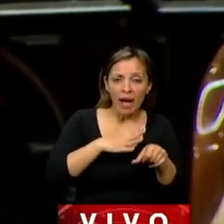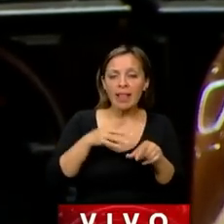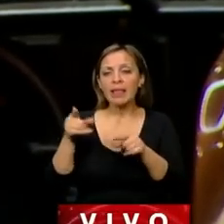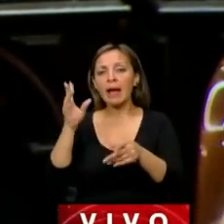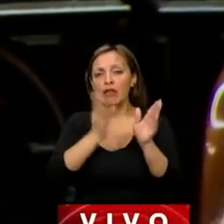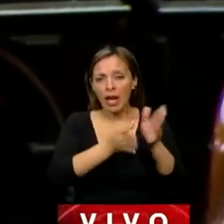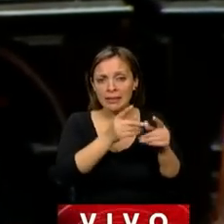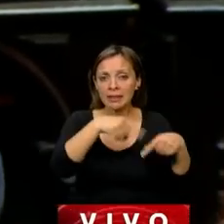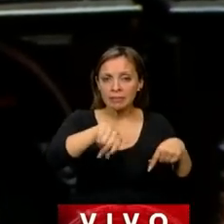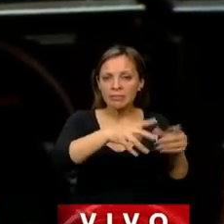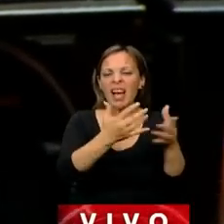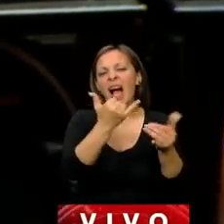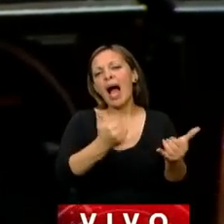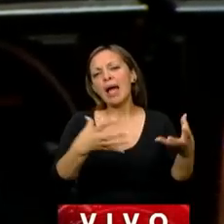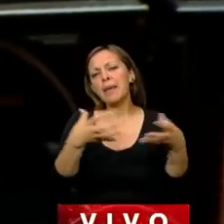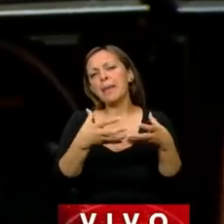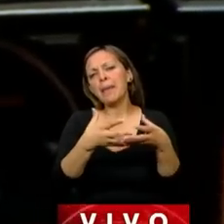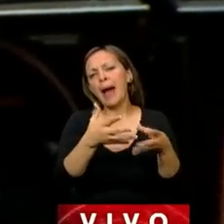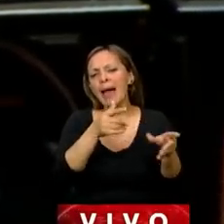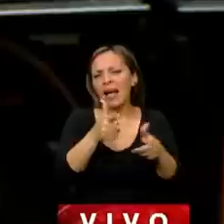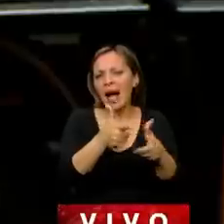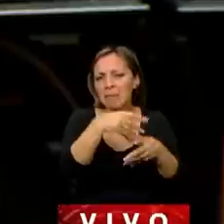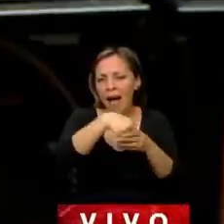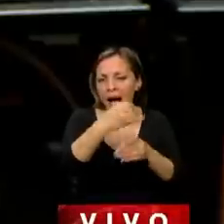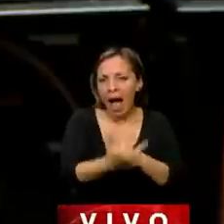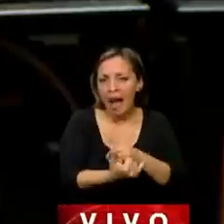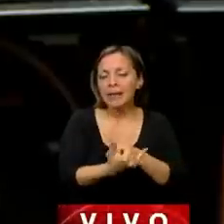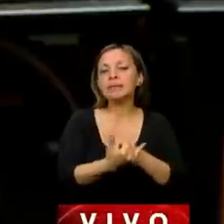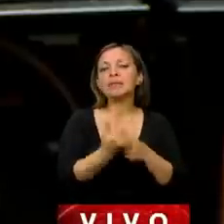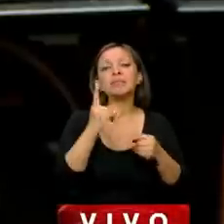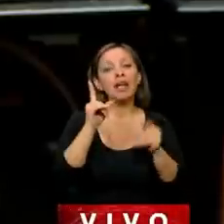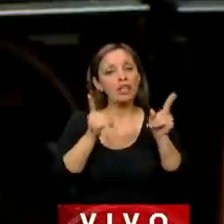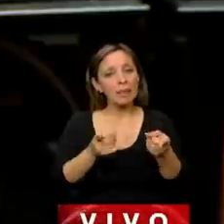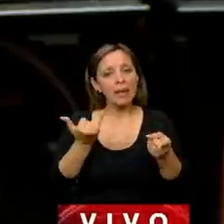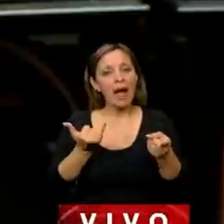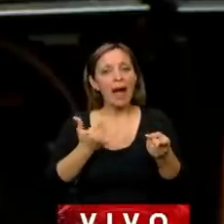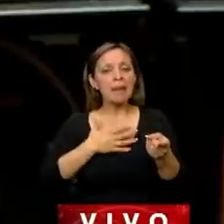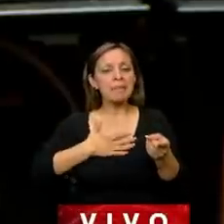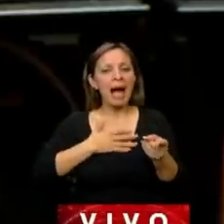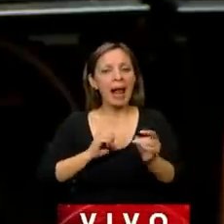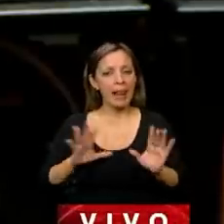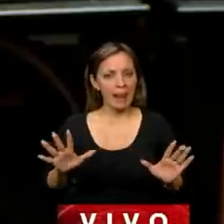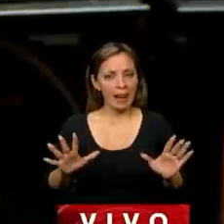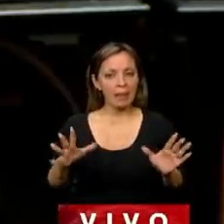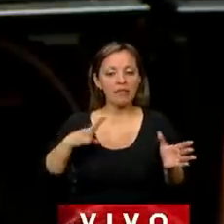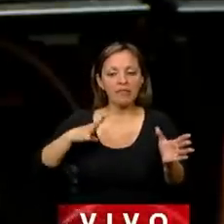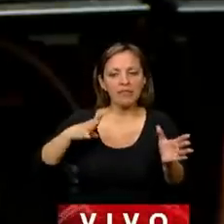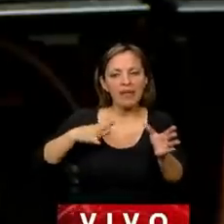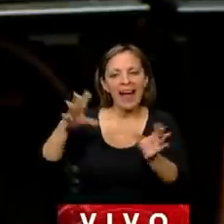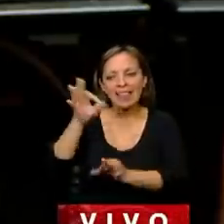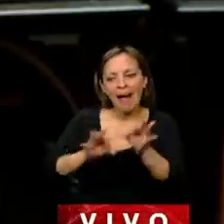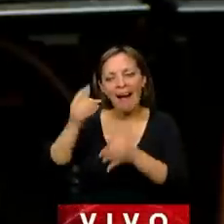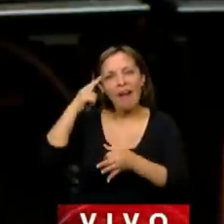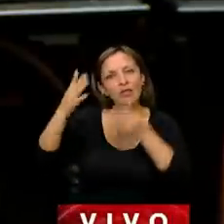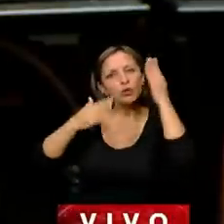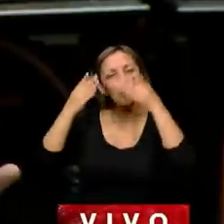bandas armadas, hay estructuras delictivas, pero también hay malestar, falta de proyecto de vida de muchas